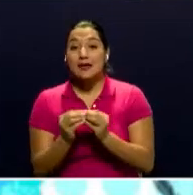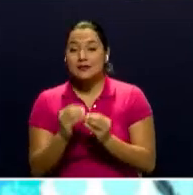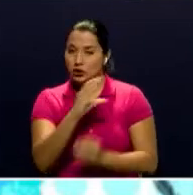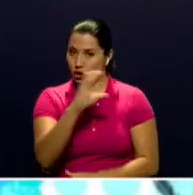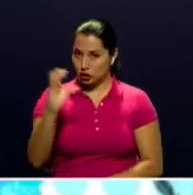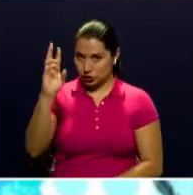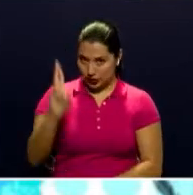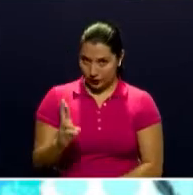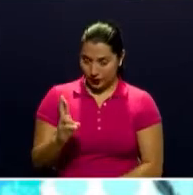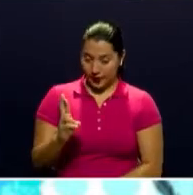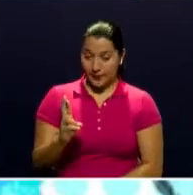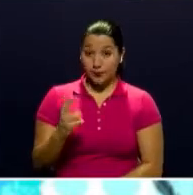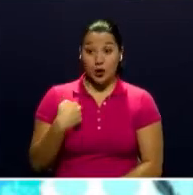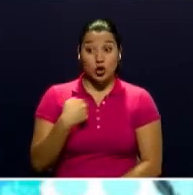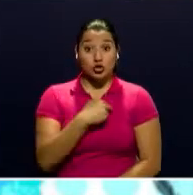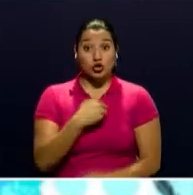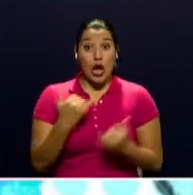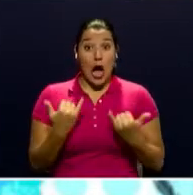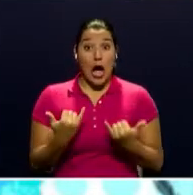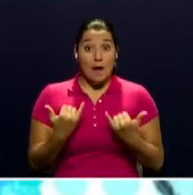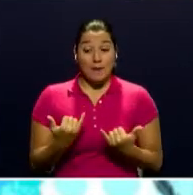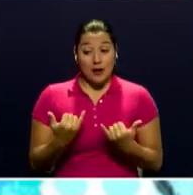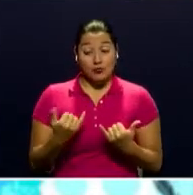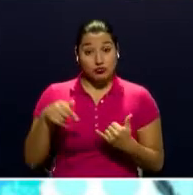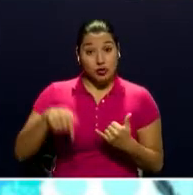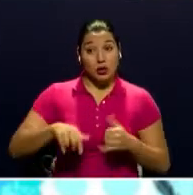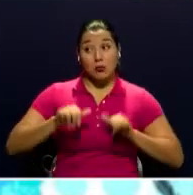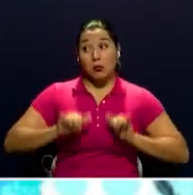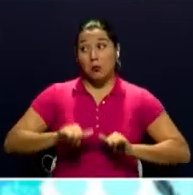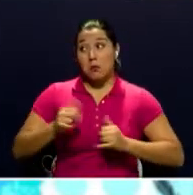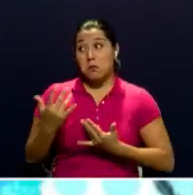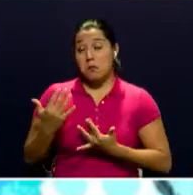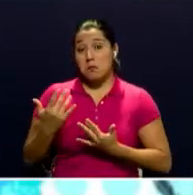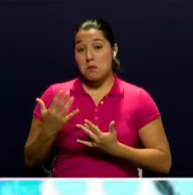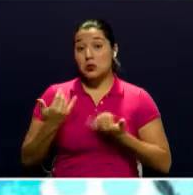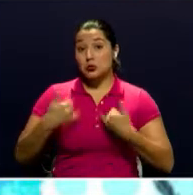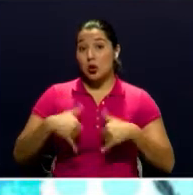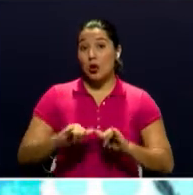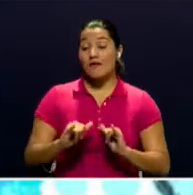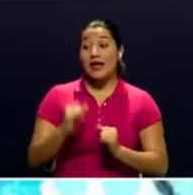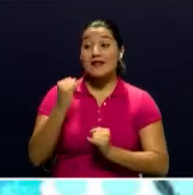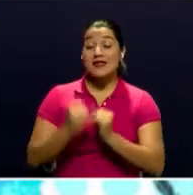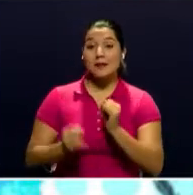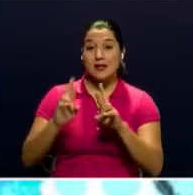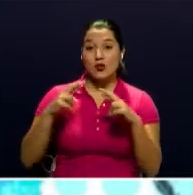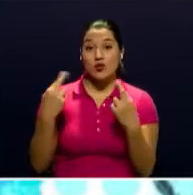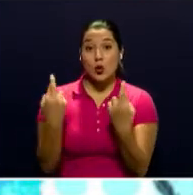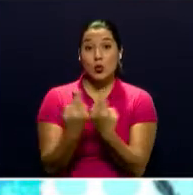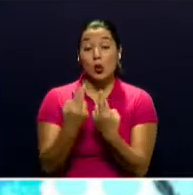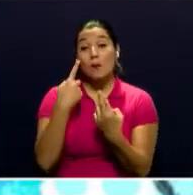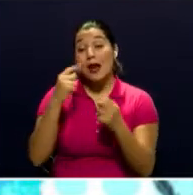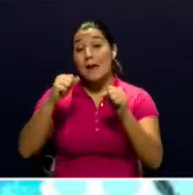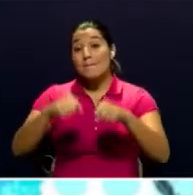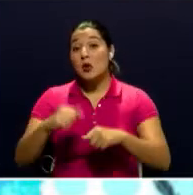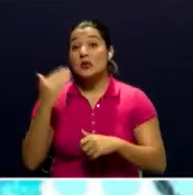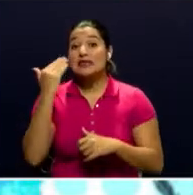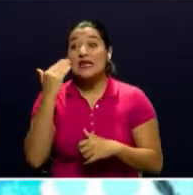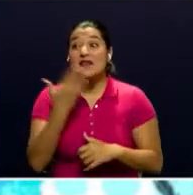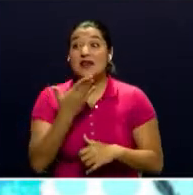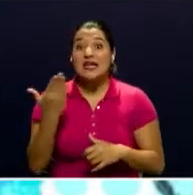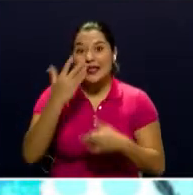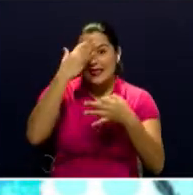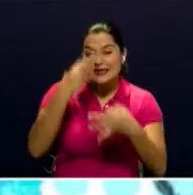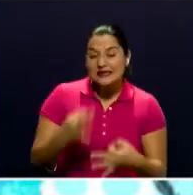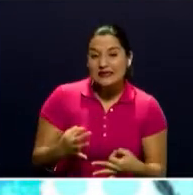aquí estamos esperando todavía lo que es el final de este encuentro virtual, para saber qué es lo que se ha decidido,